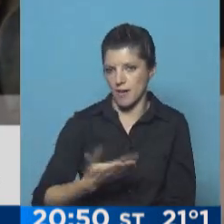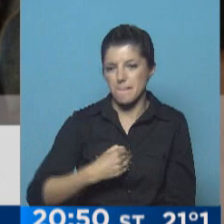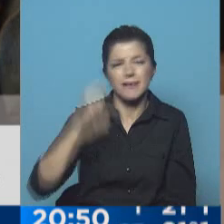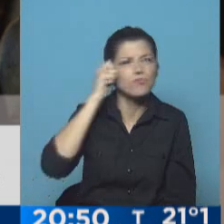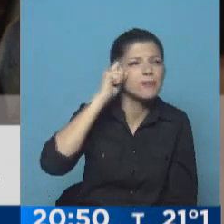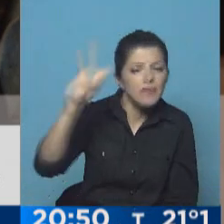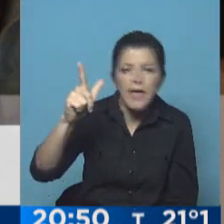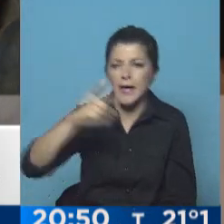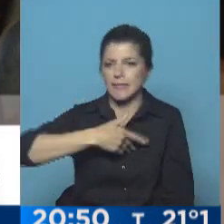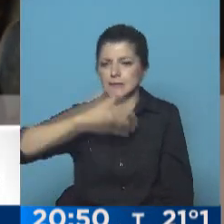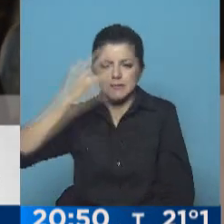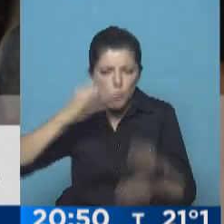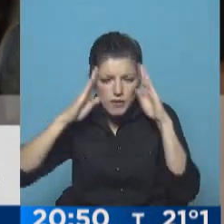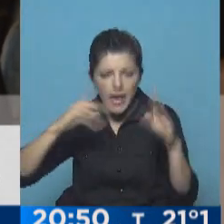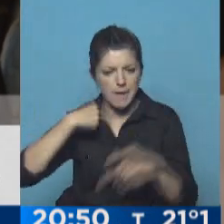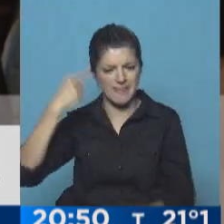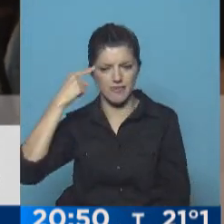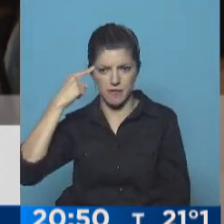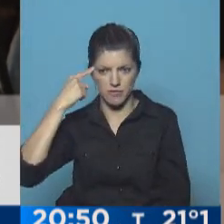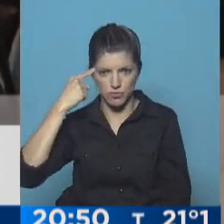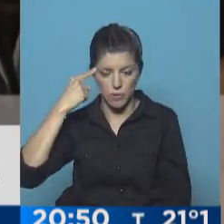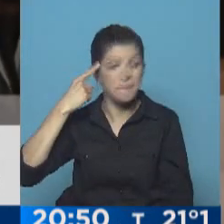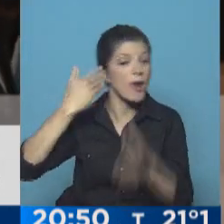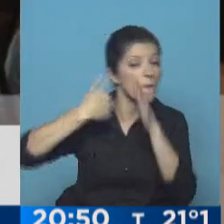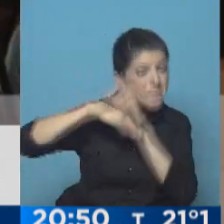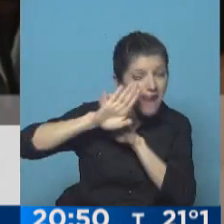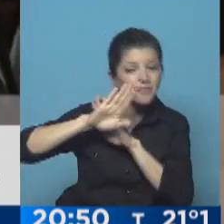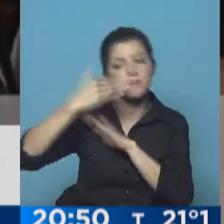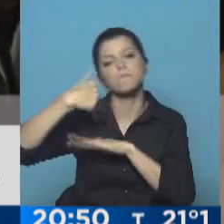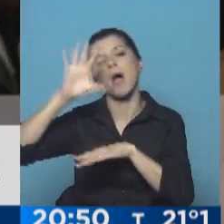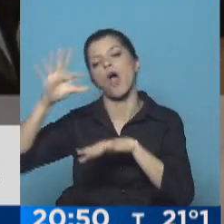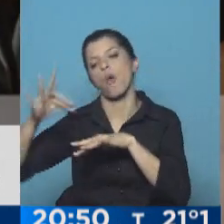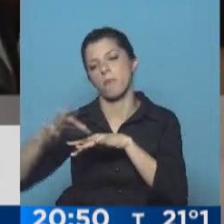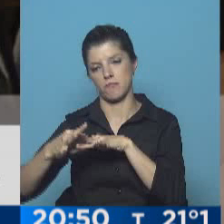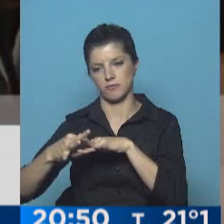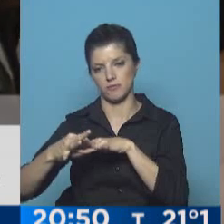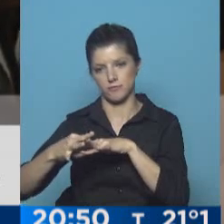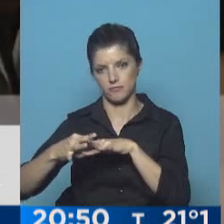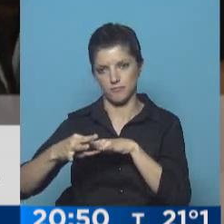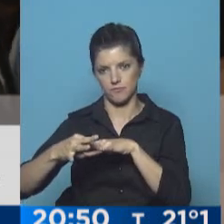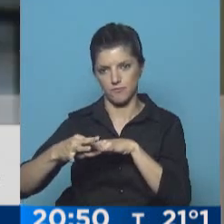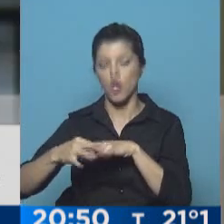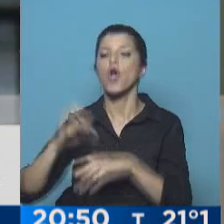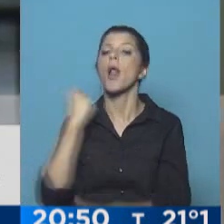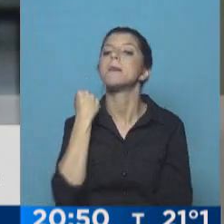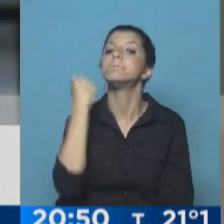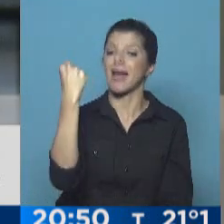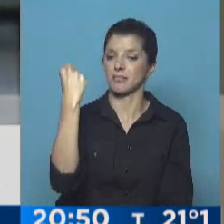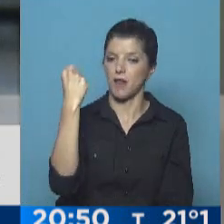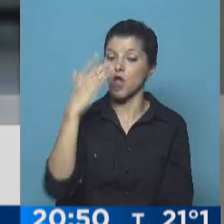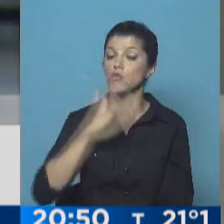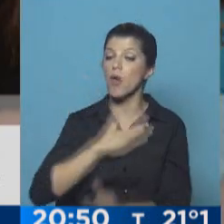ide seguridad en lo queo piensa y sobre todo más compromiso con la patria y con